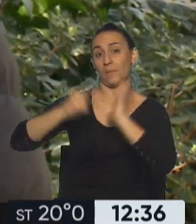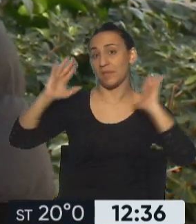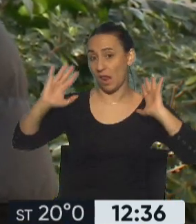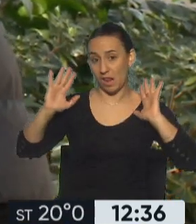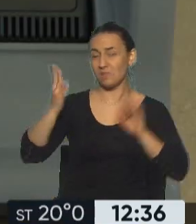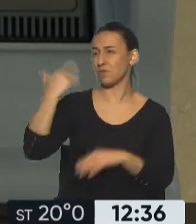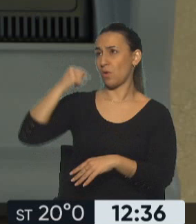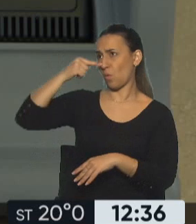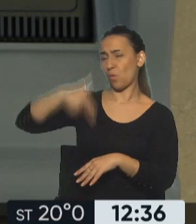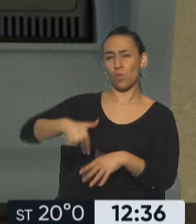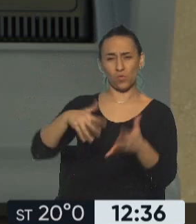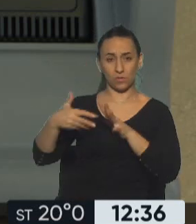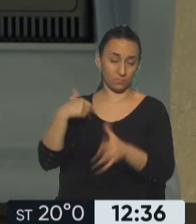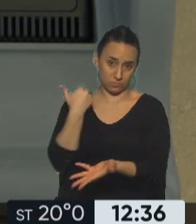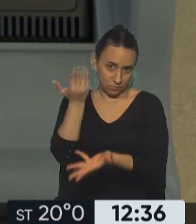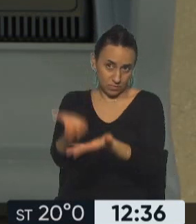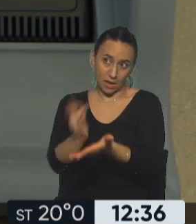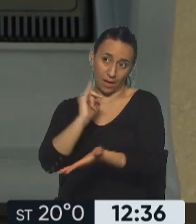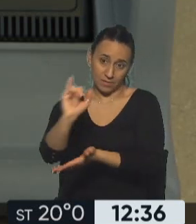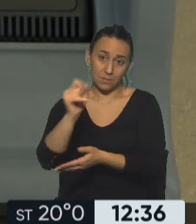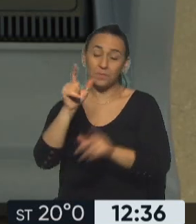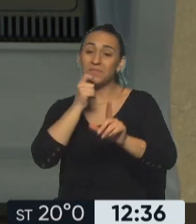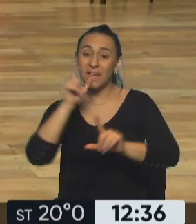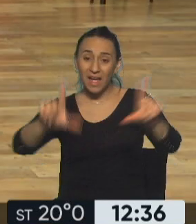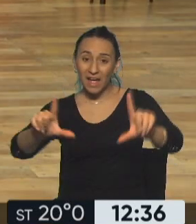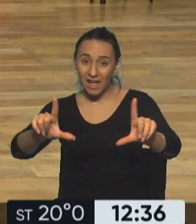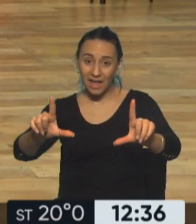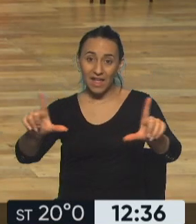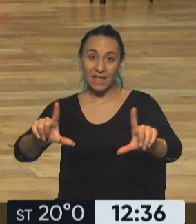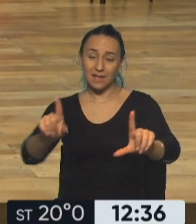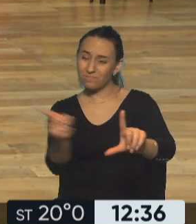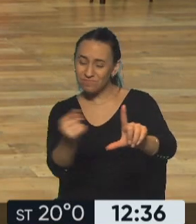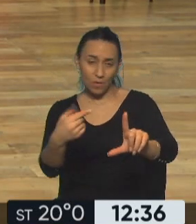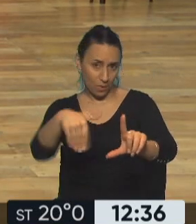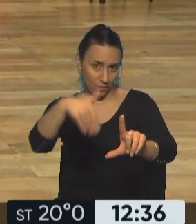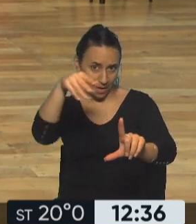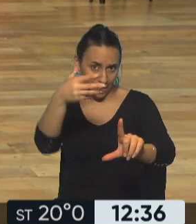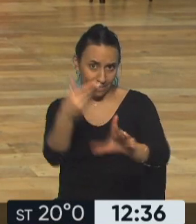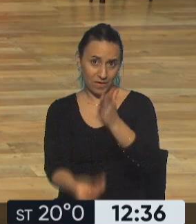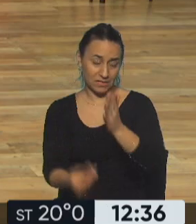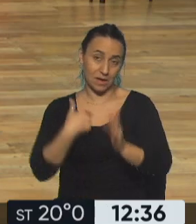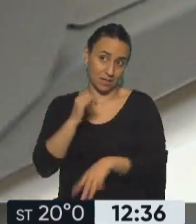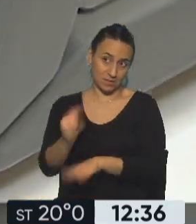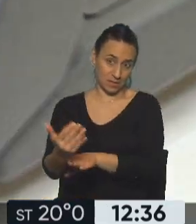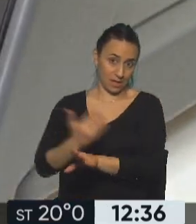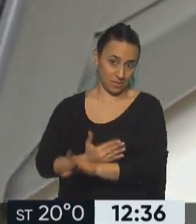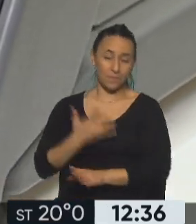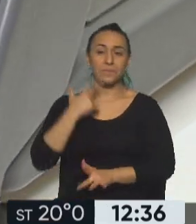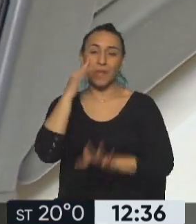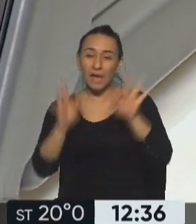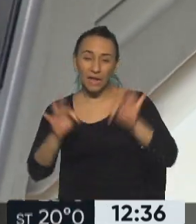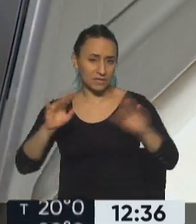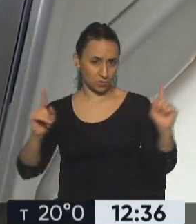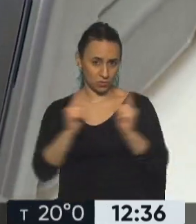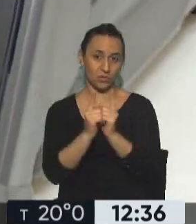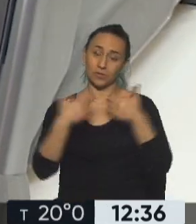finales de junio, advirtiendo lo que iba a pasar en la elección de ayer. Como balance muy sintético, tengo que decir que